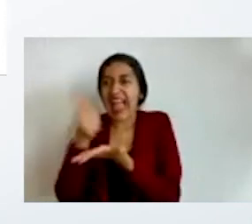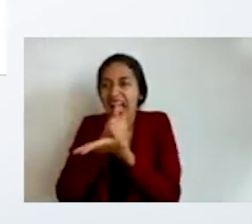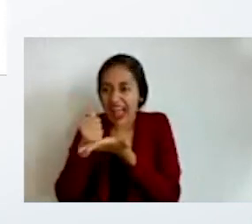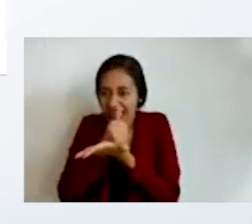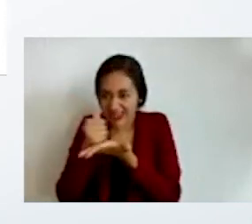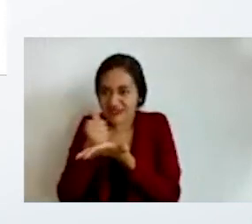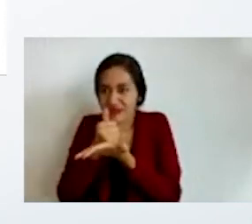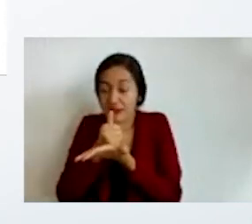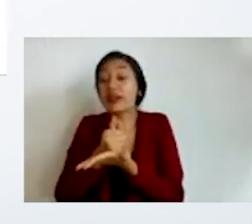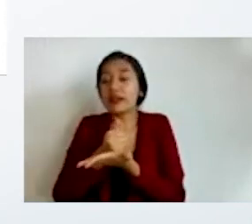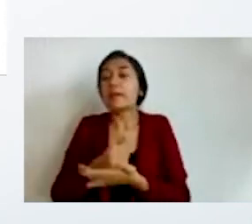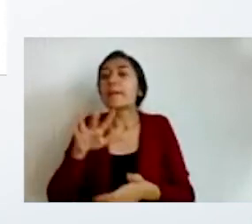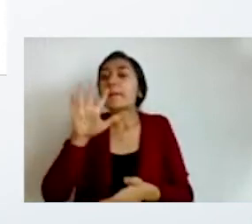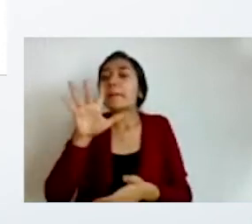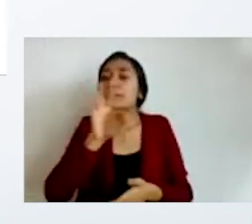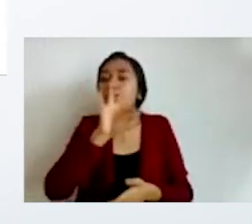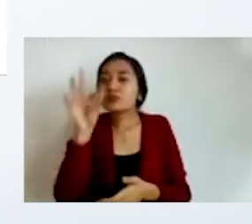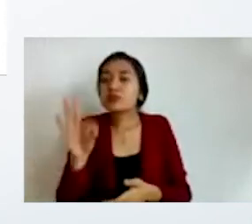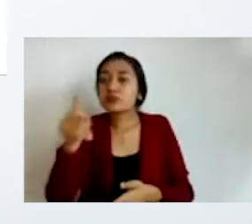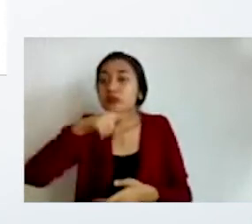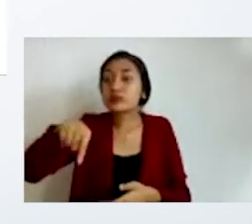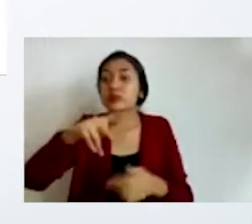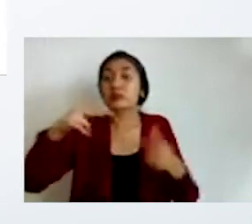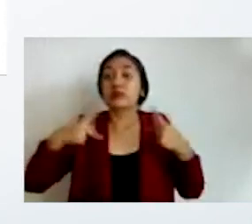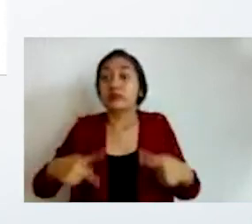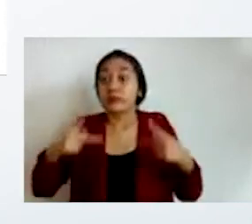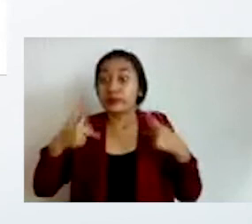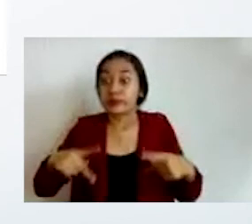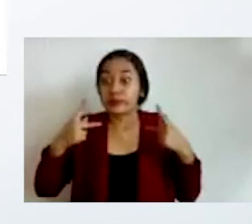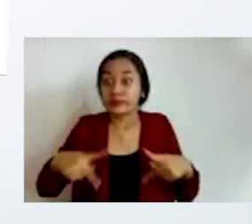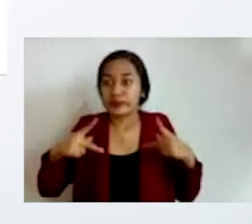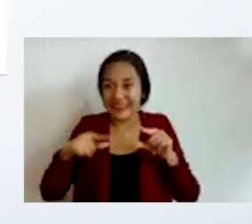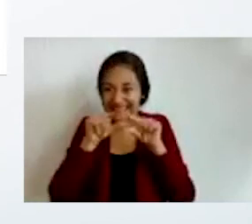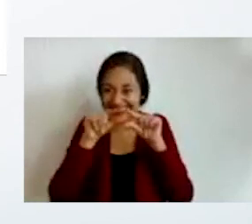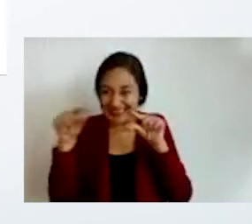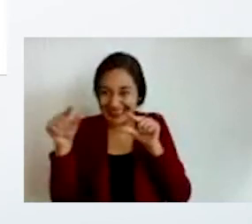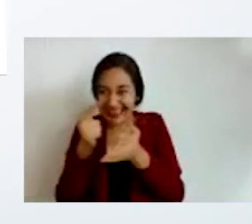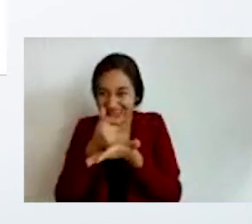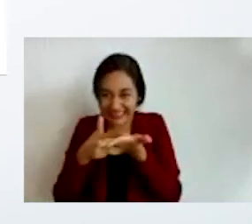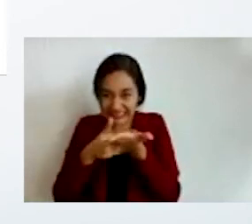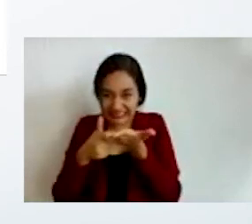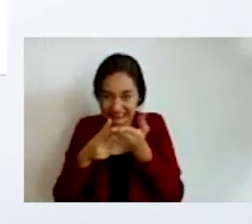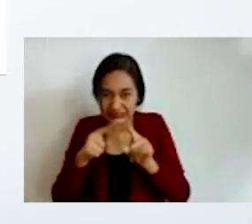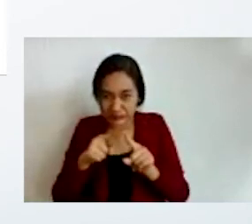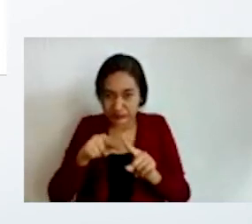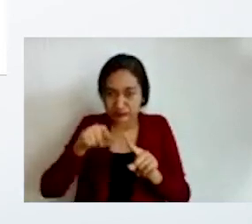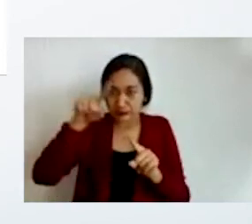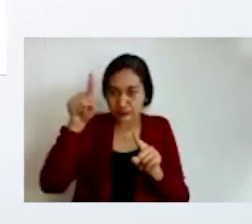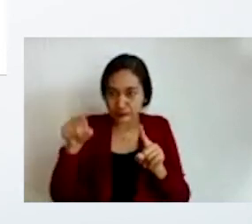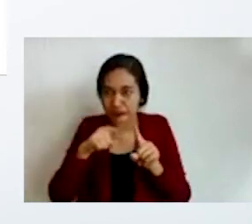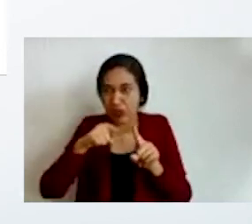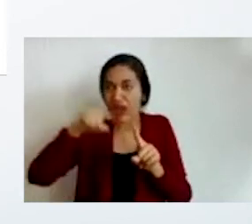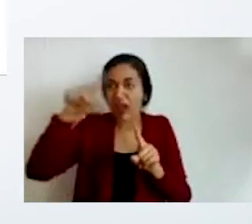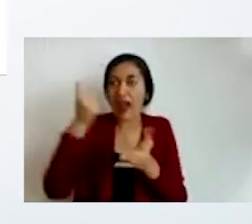el 50% van a cruzar la línea gris punteada y van